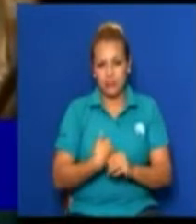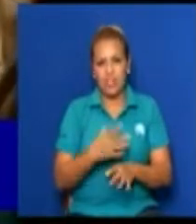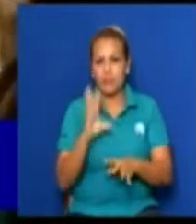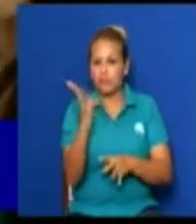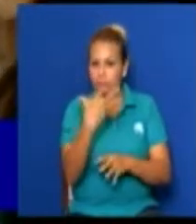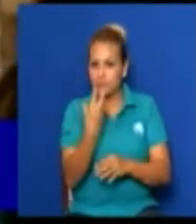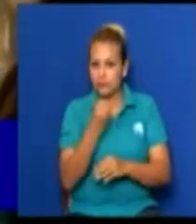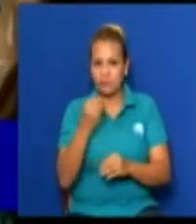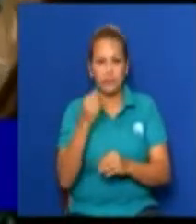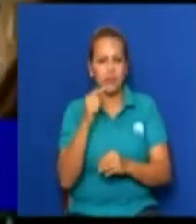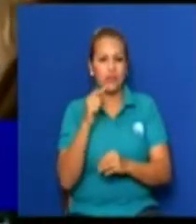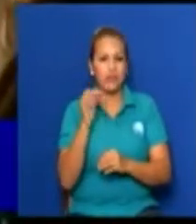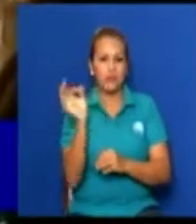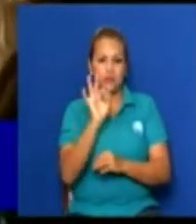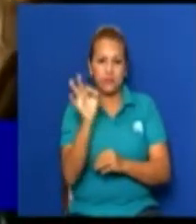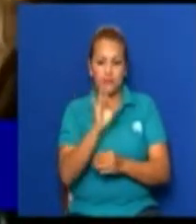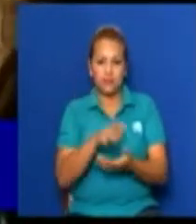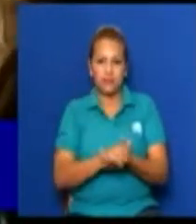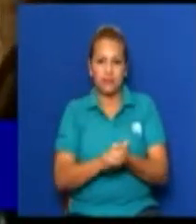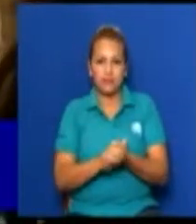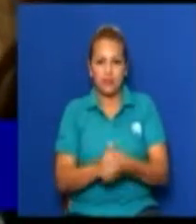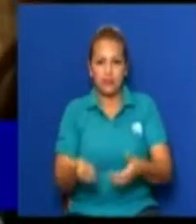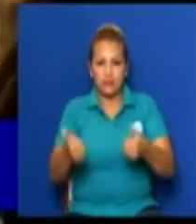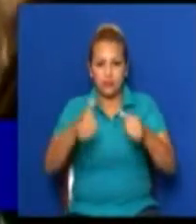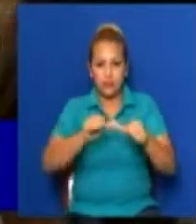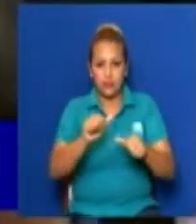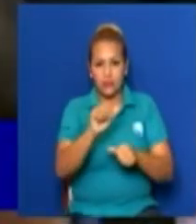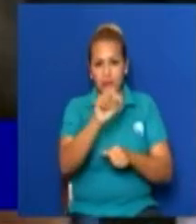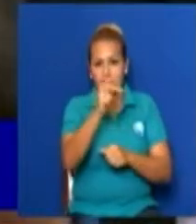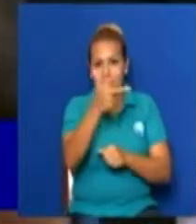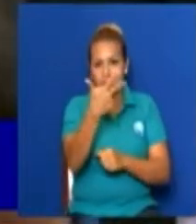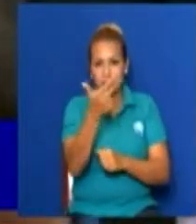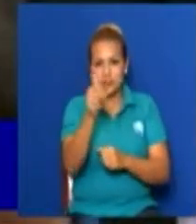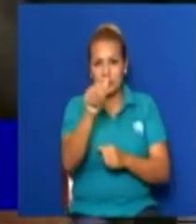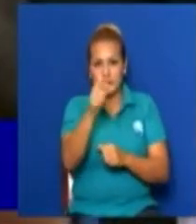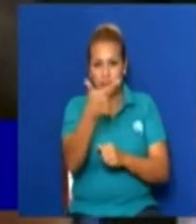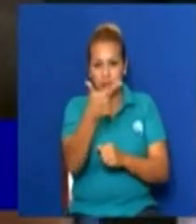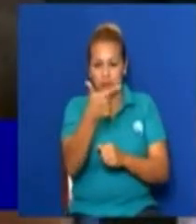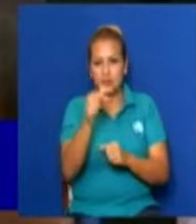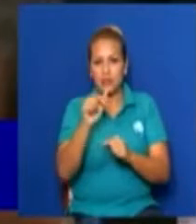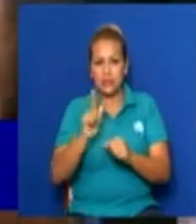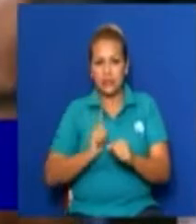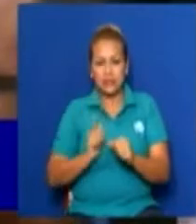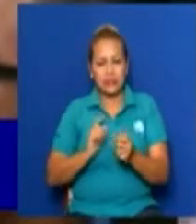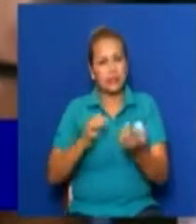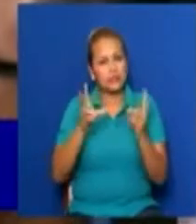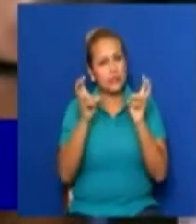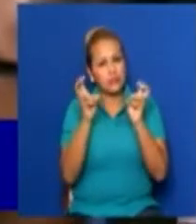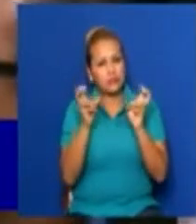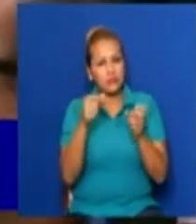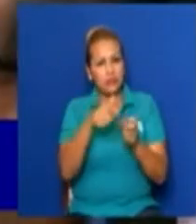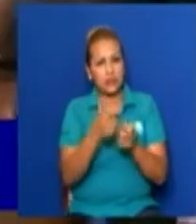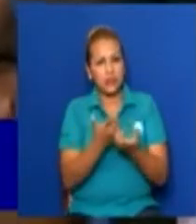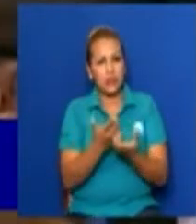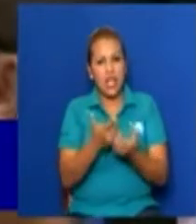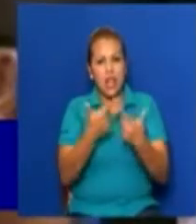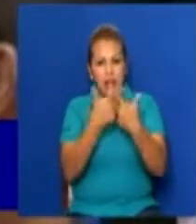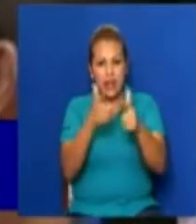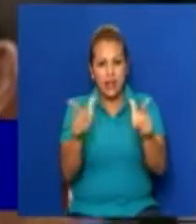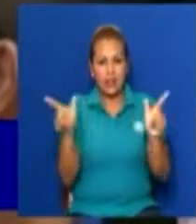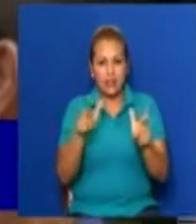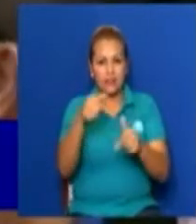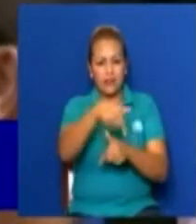formas. El convenio 87, que tiene que ver con la libertad sindical,